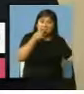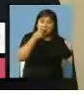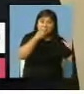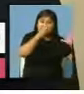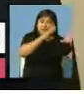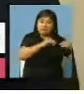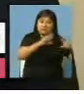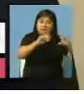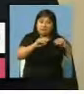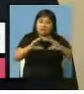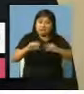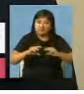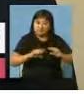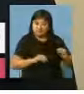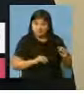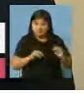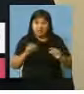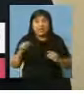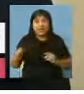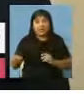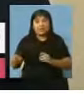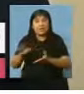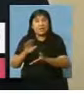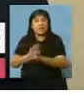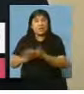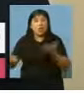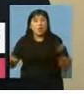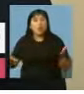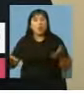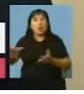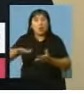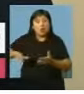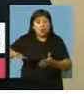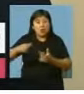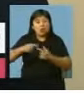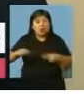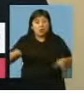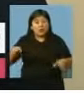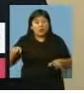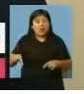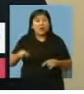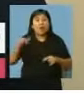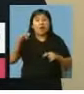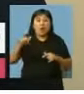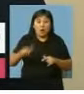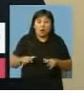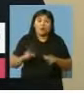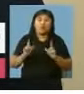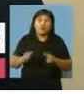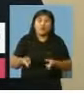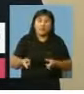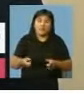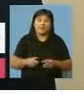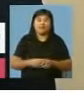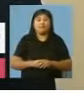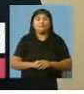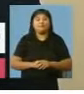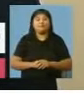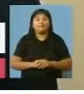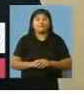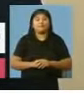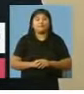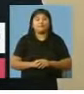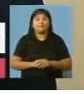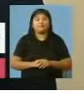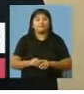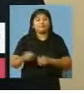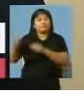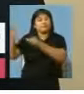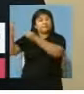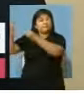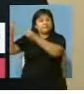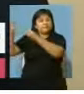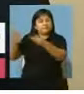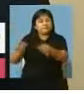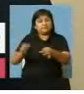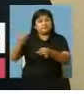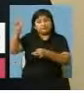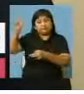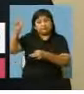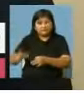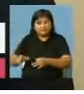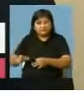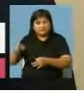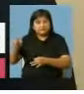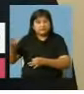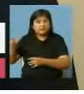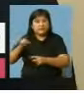digamos, en ese frente, que es un frente nuevo. Está llegando hoy, además, el coordinador regional de fuegos